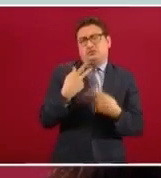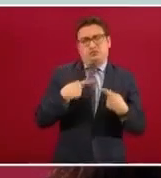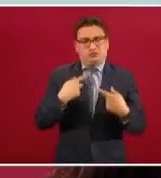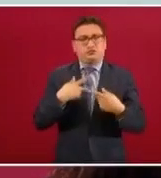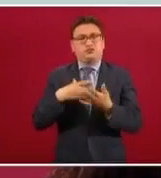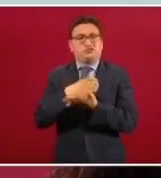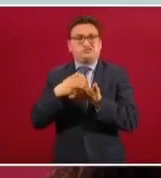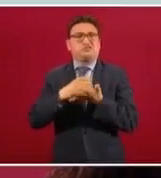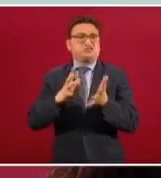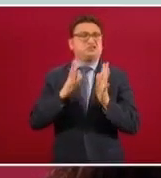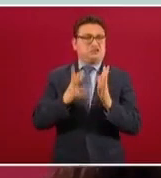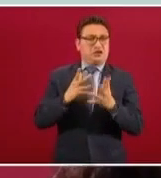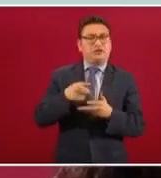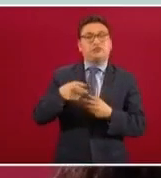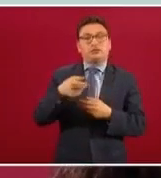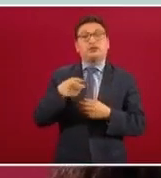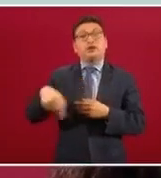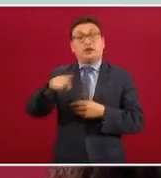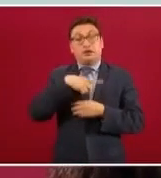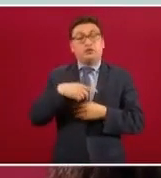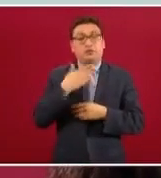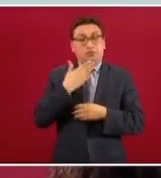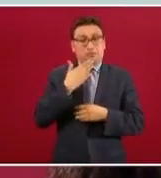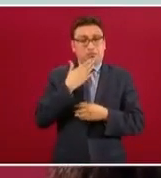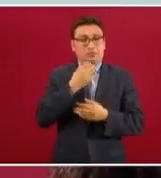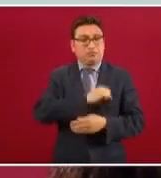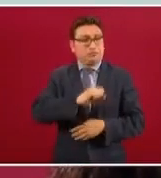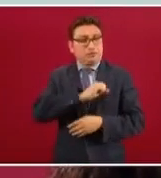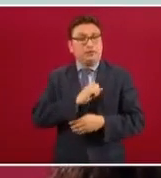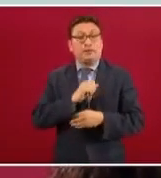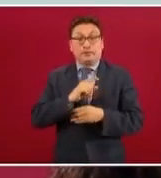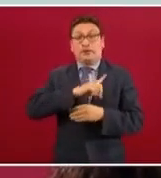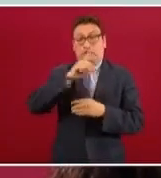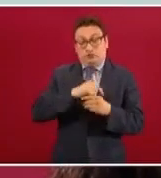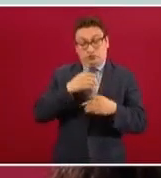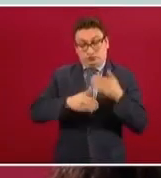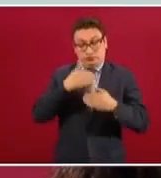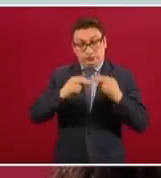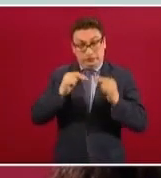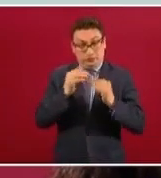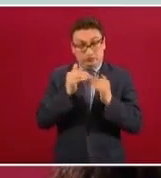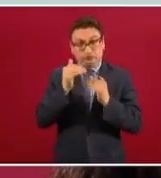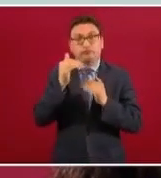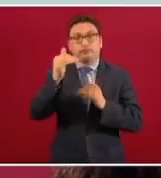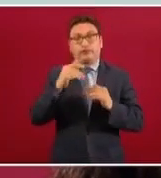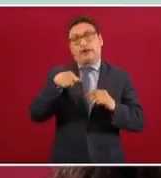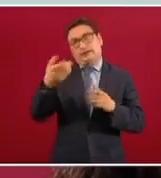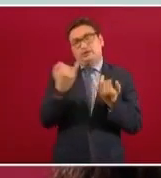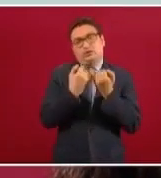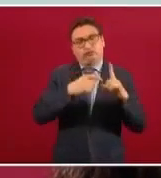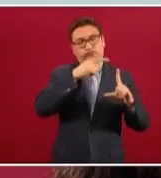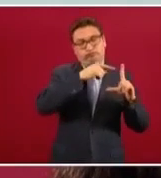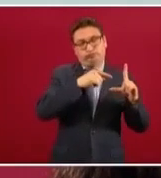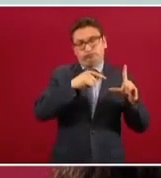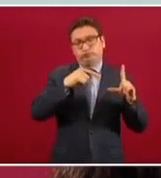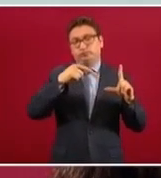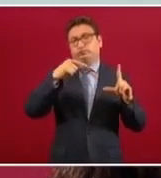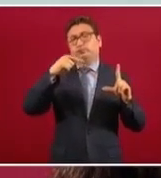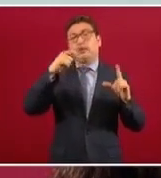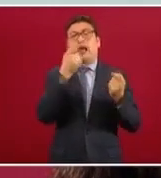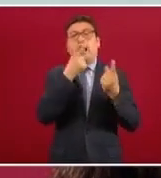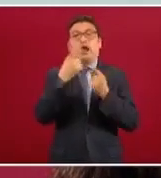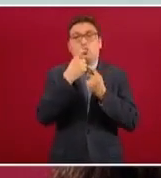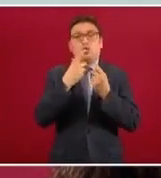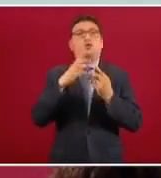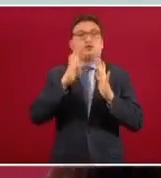conforme se vayan acumulando casos recuperados, vamos a poder identificar en la gráfica cómo se van